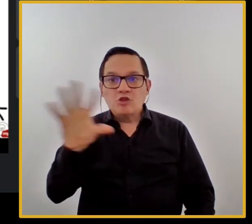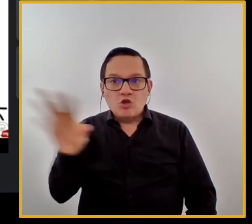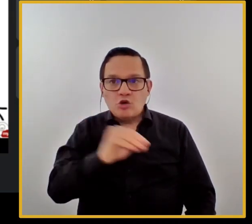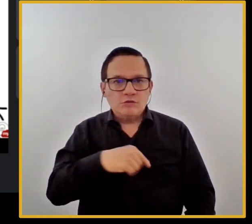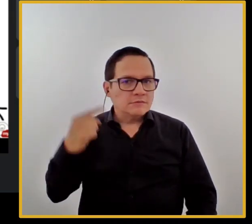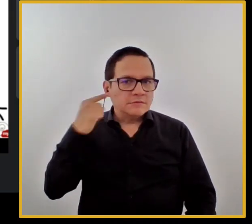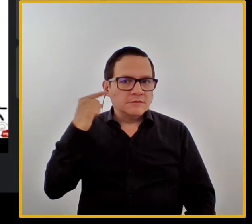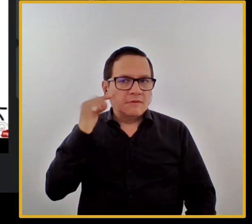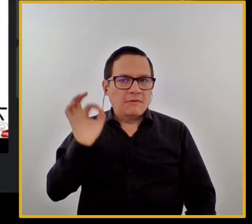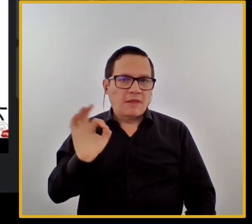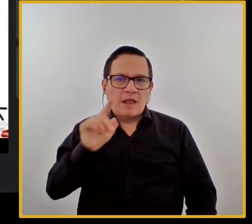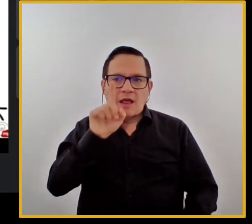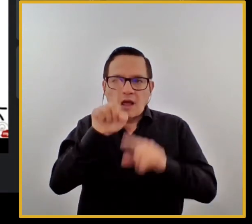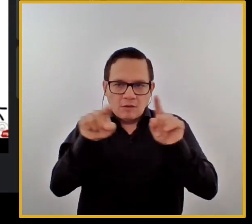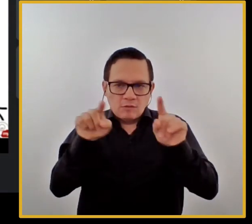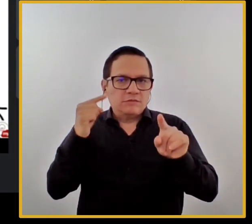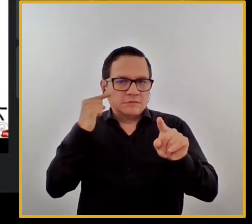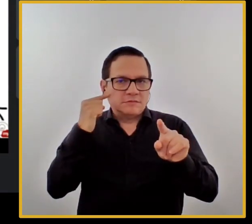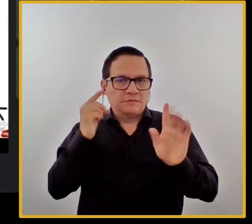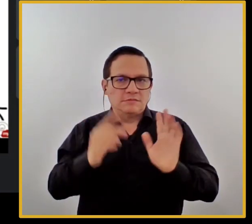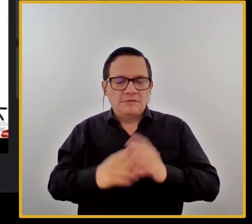¿Por qué te queda la u?